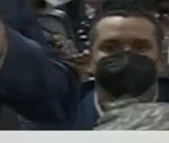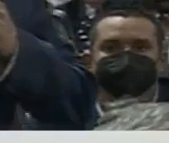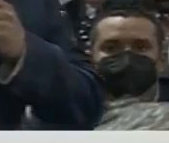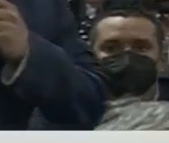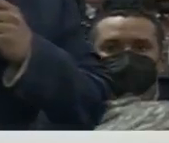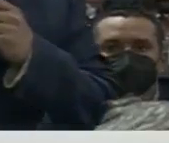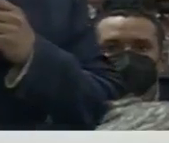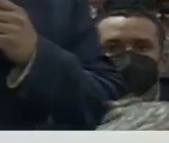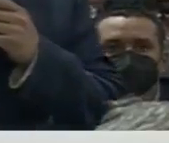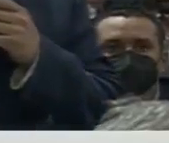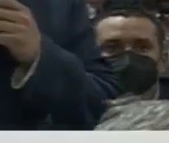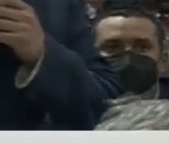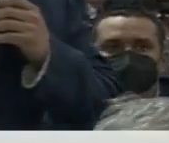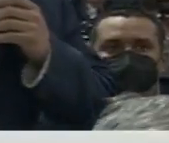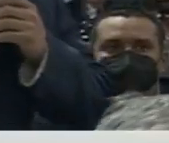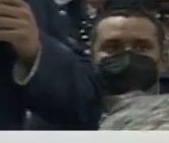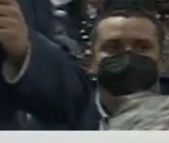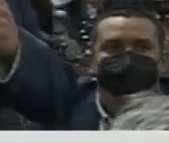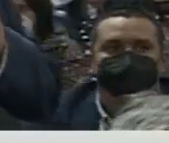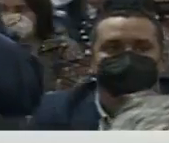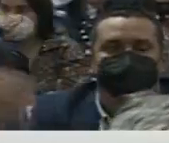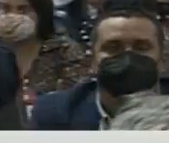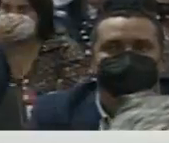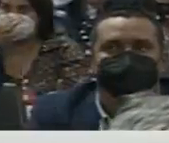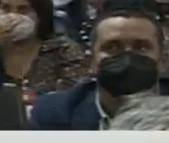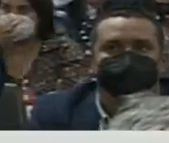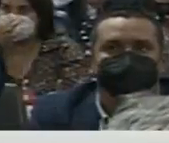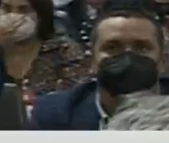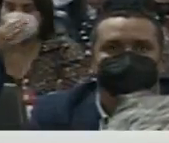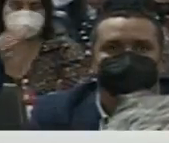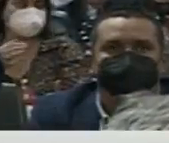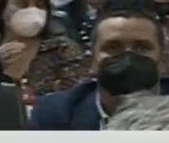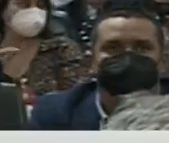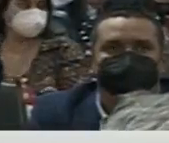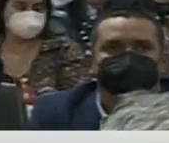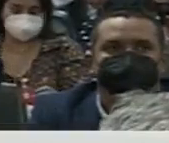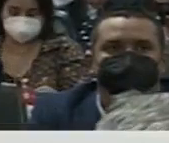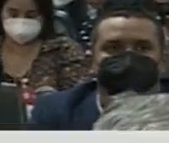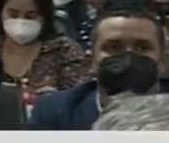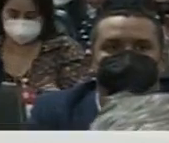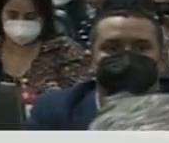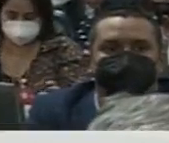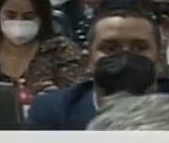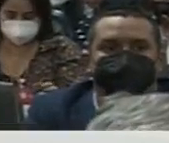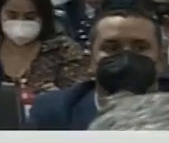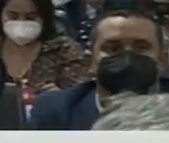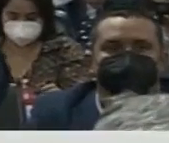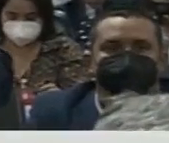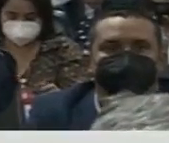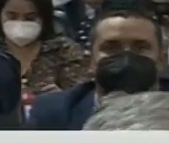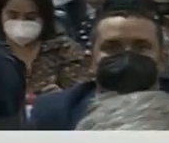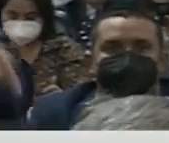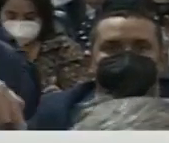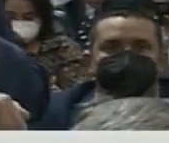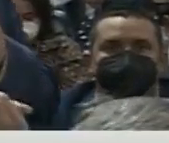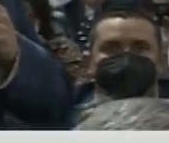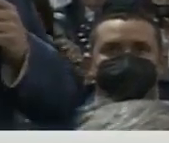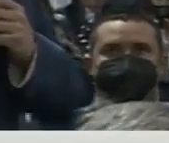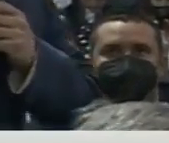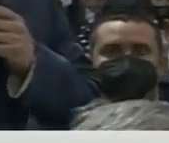realmente, más allá de cualquier ideología, de cualquier afiliación partidista, puede tener un